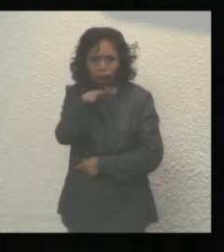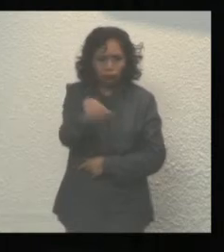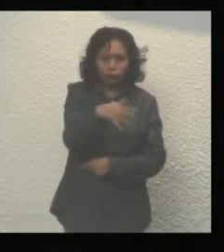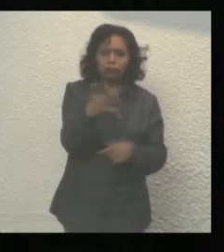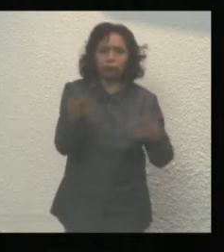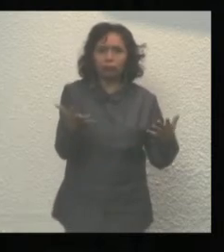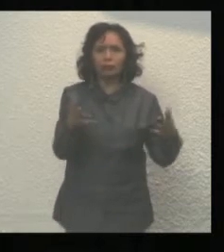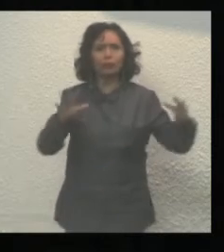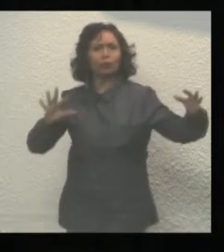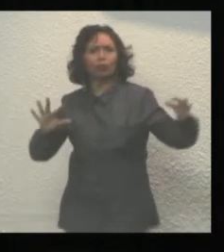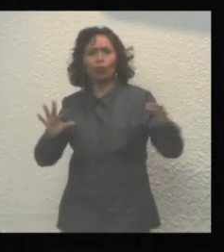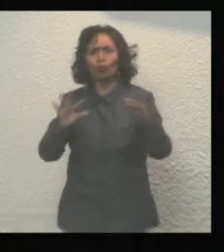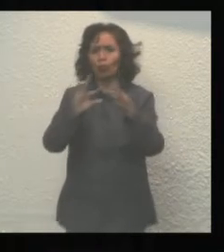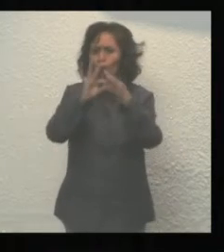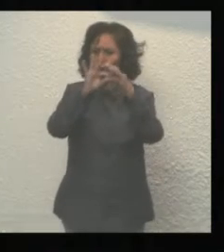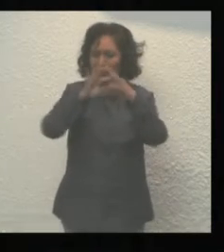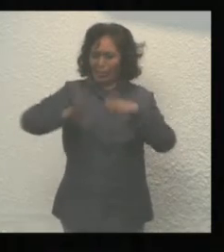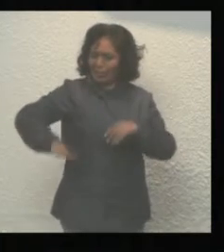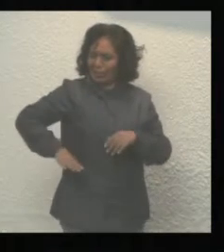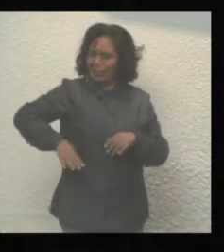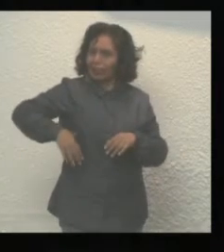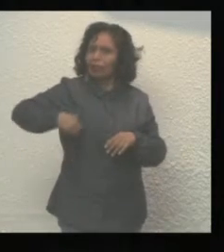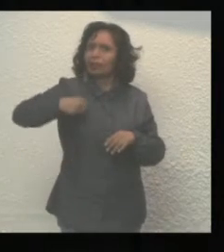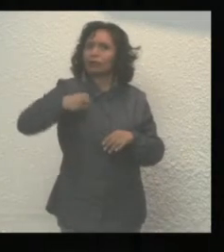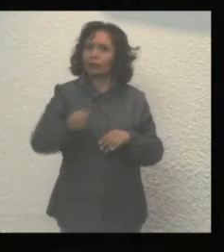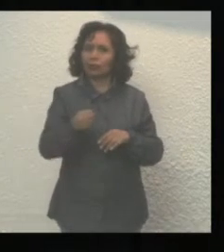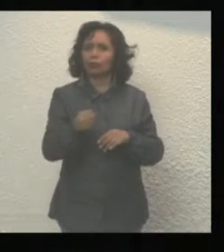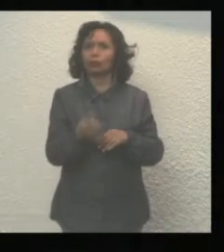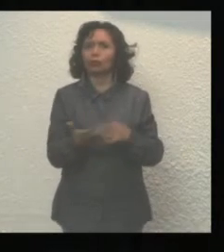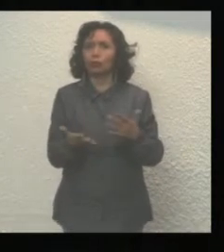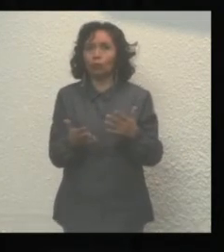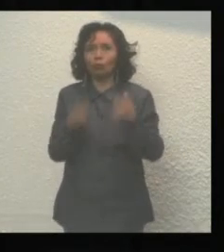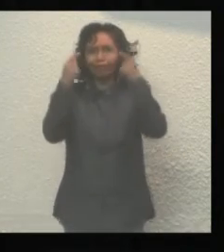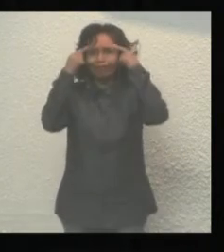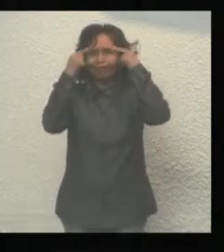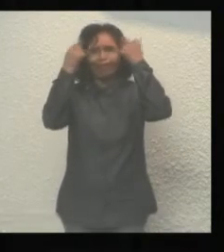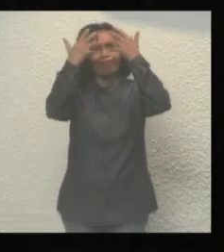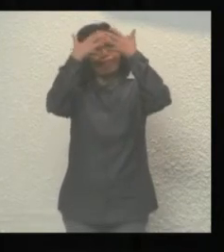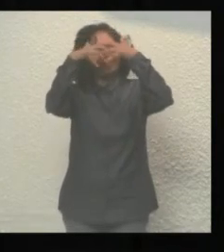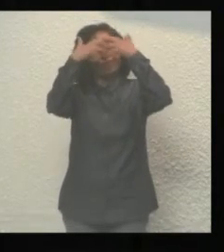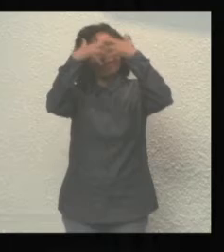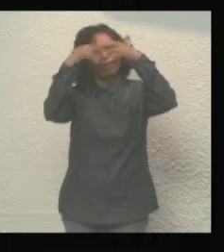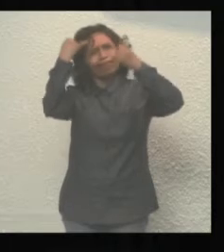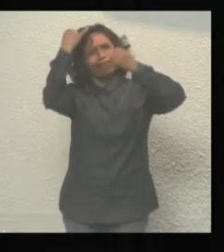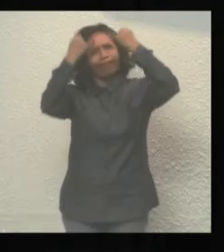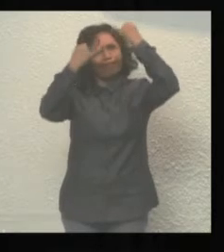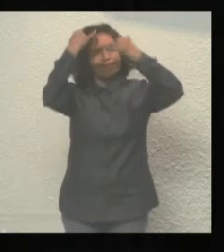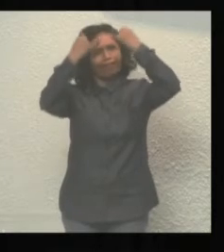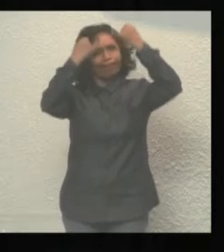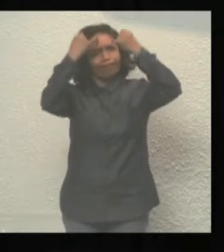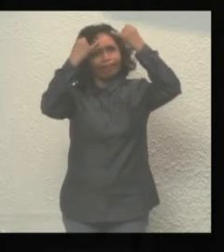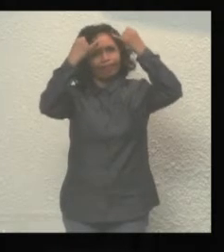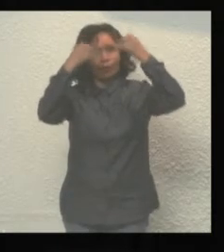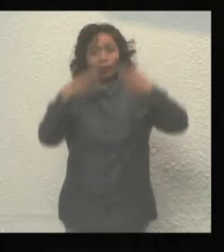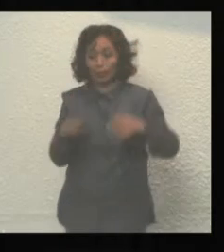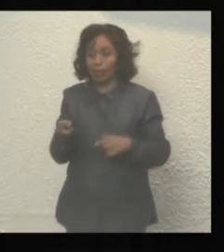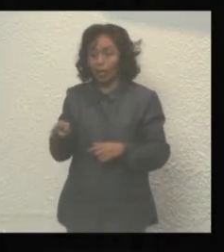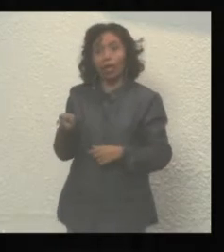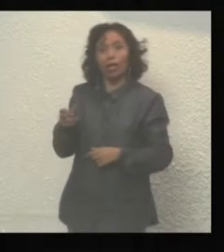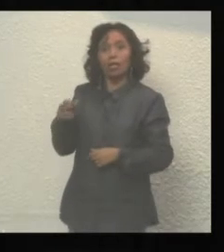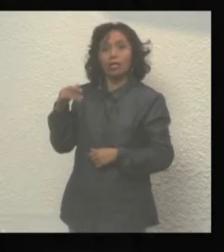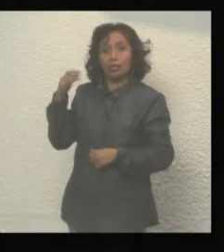coadyuvar todos los esfuerzos con la capacidad creativa, imaginativa de nuestros